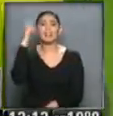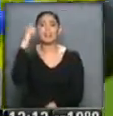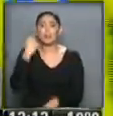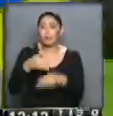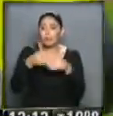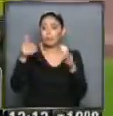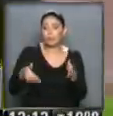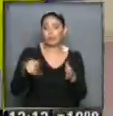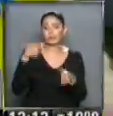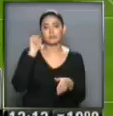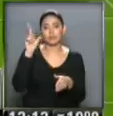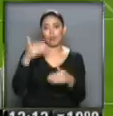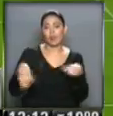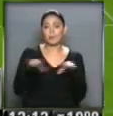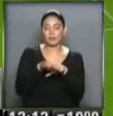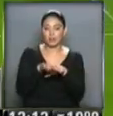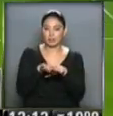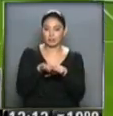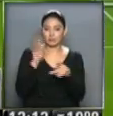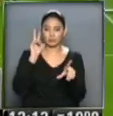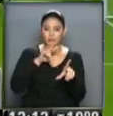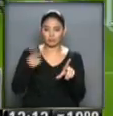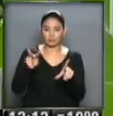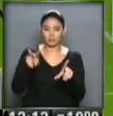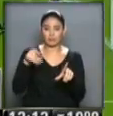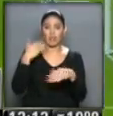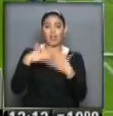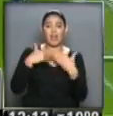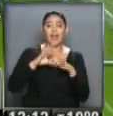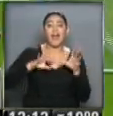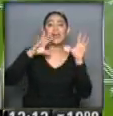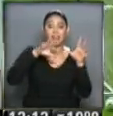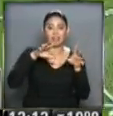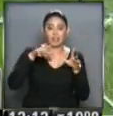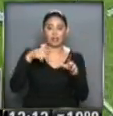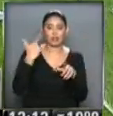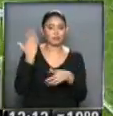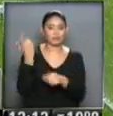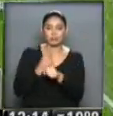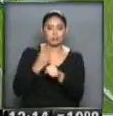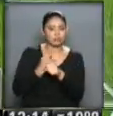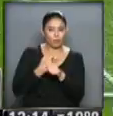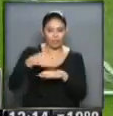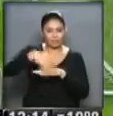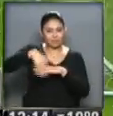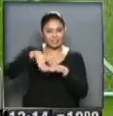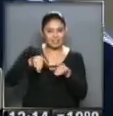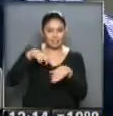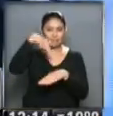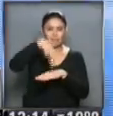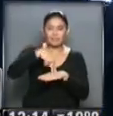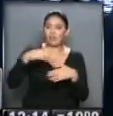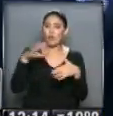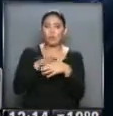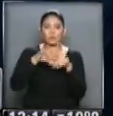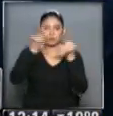el empate. Lo pierde Federico Fernández, el arquero destacado sobre la línea, le cabecean en el medio del